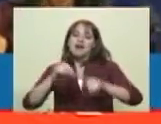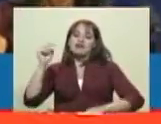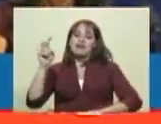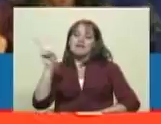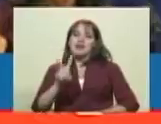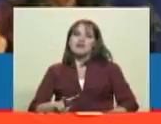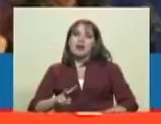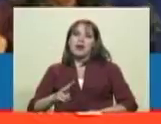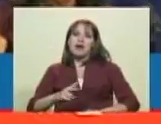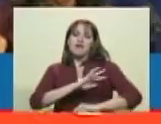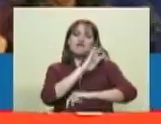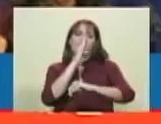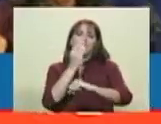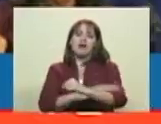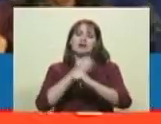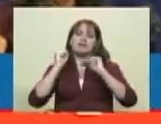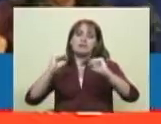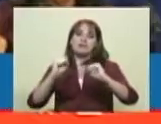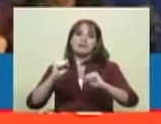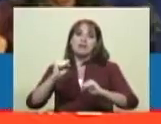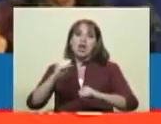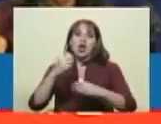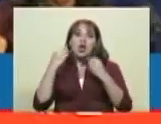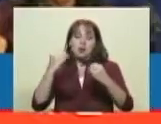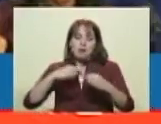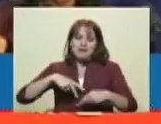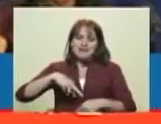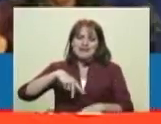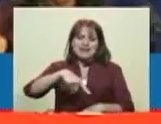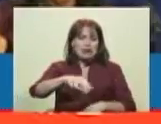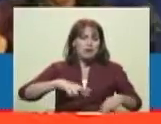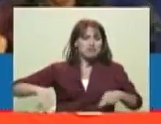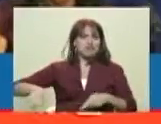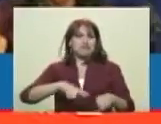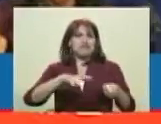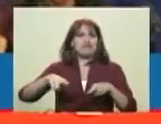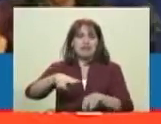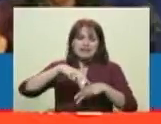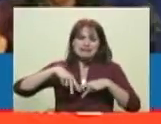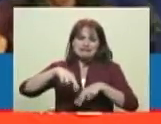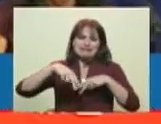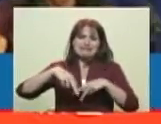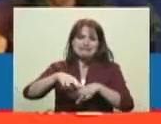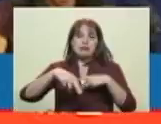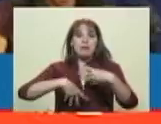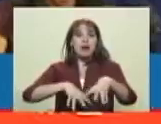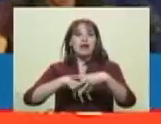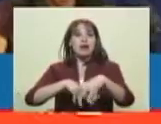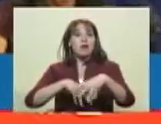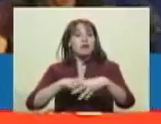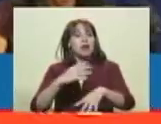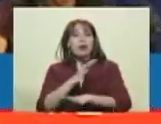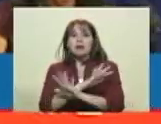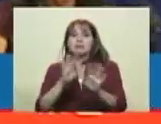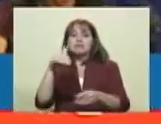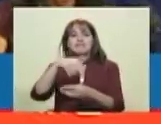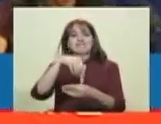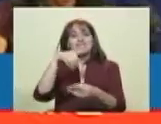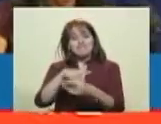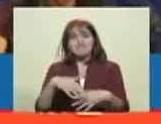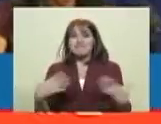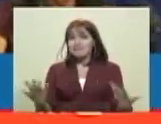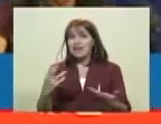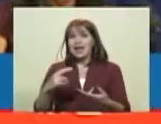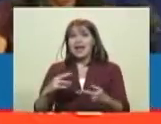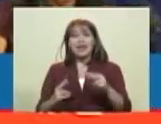valentía de este pueblo. Este pueblo que cruzó ríos crecidos para ir a votar en Torbes en el